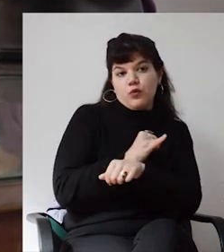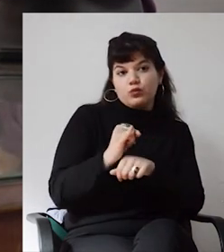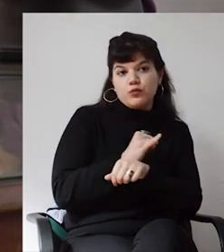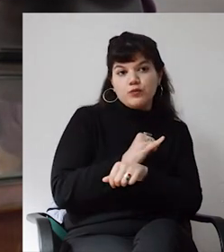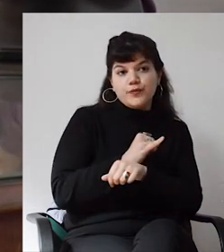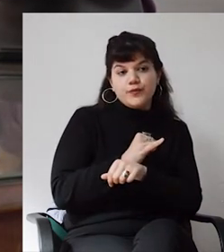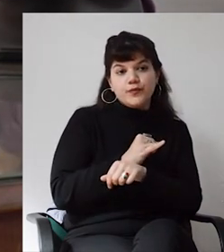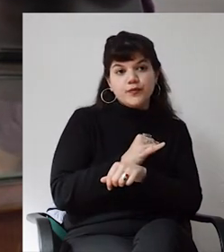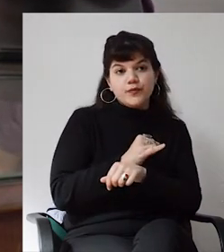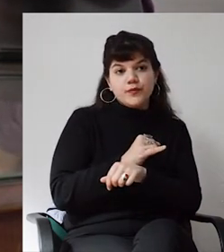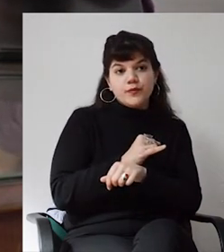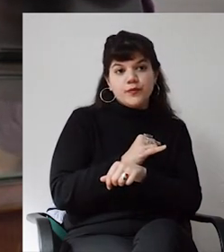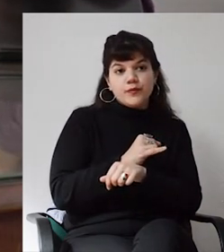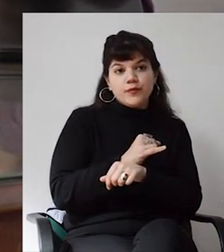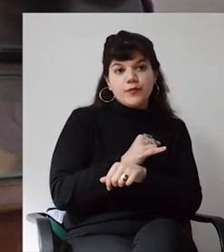institucional.